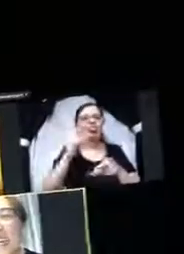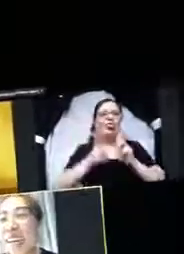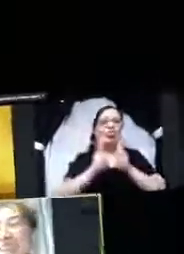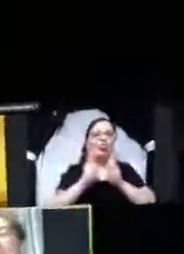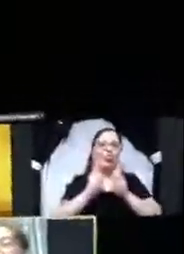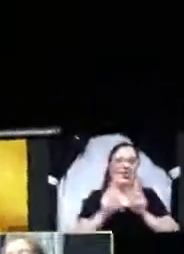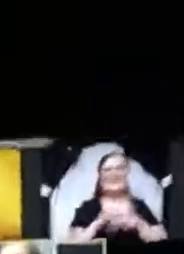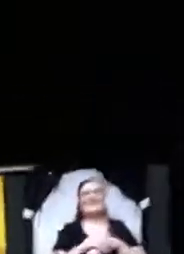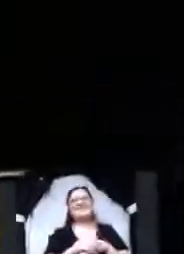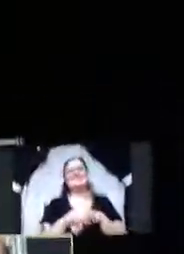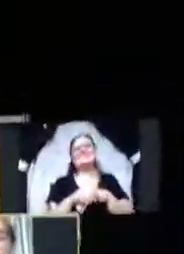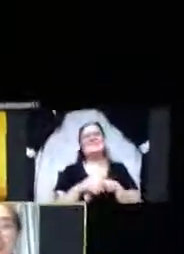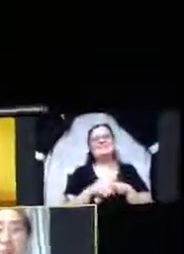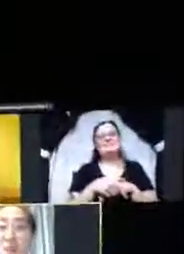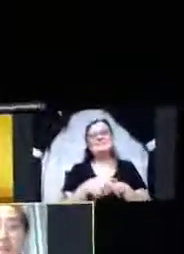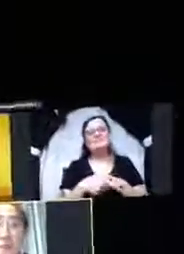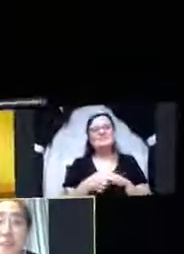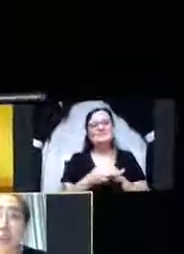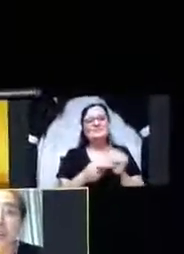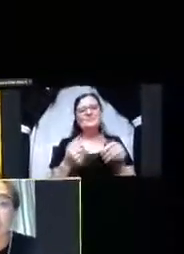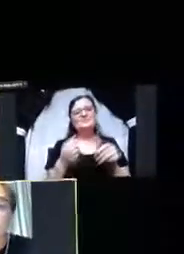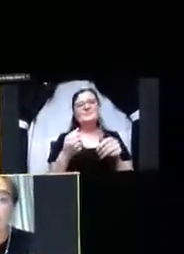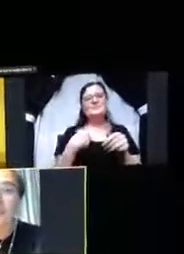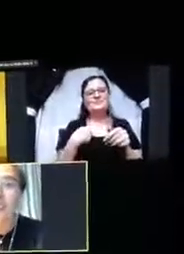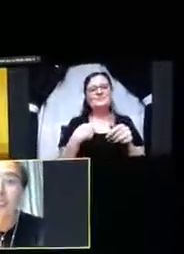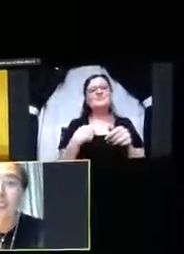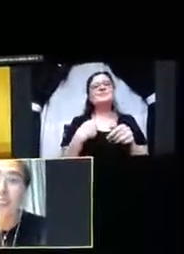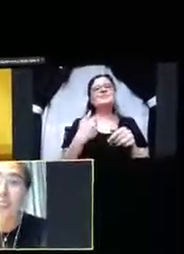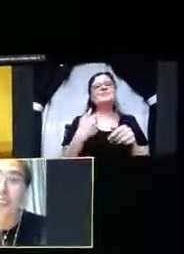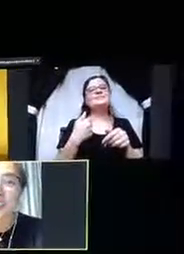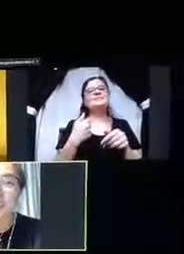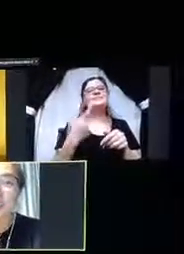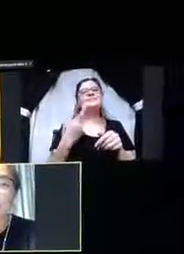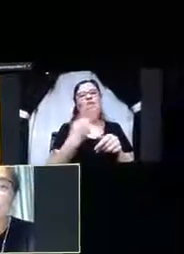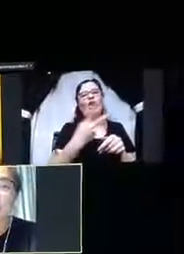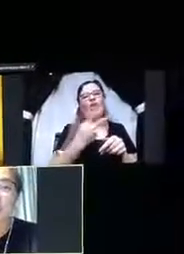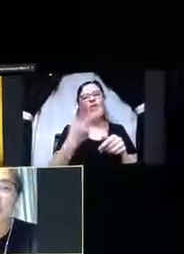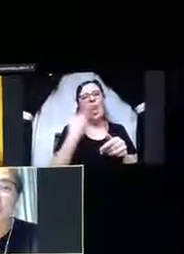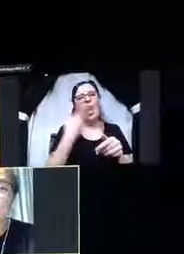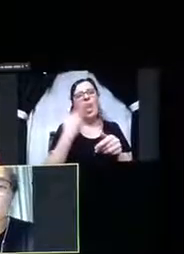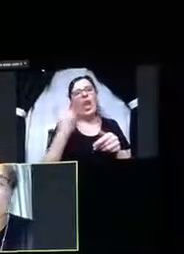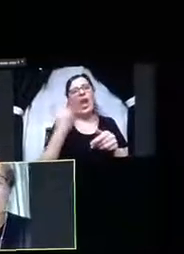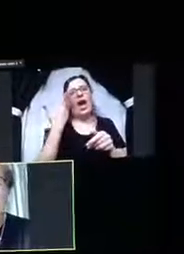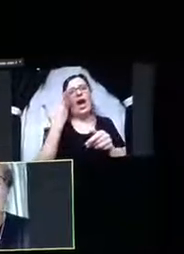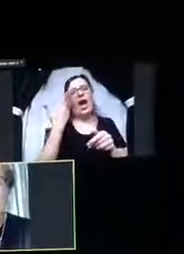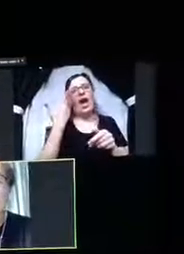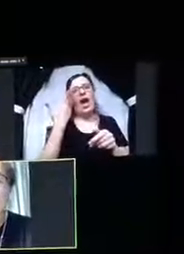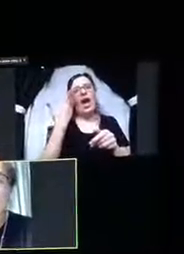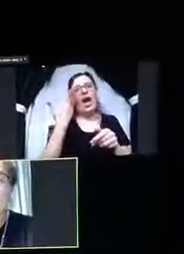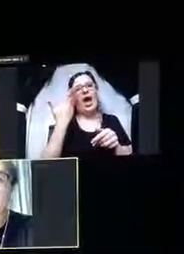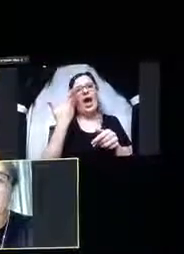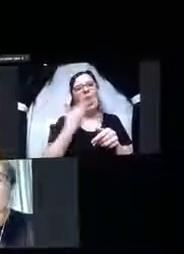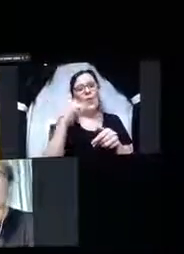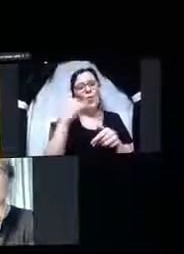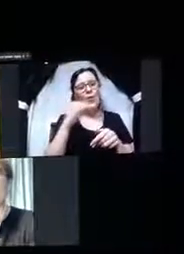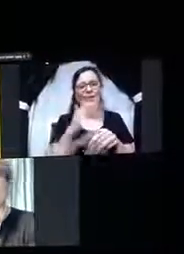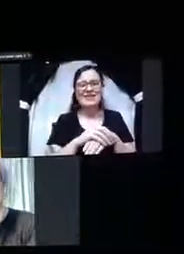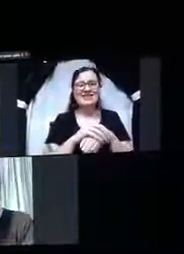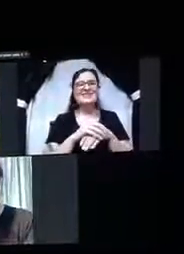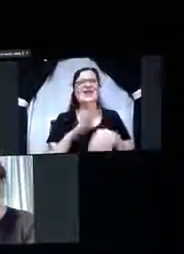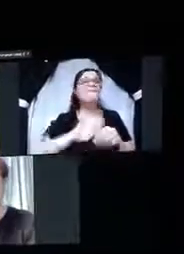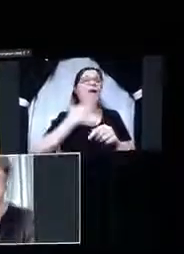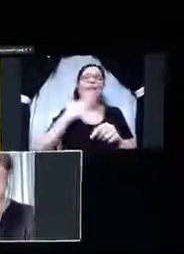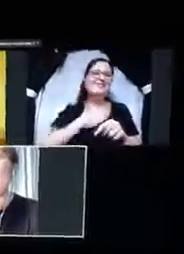interpretación. Va veloz. Y eso yo hablamos re rápido. Yo sé que hay que pausar por Euge.